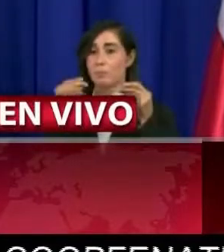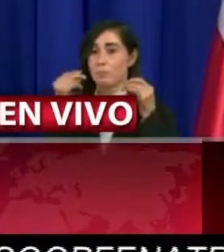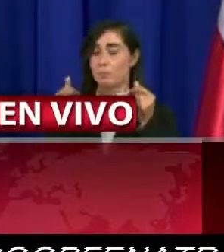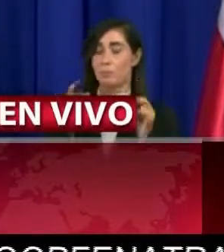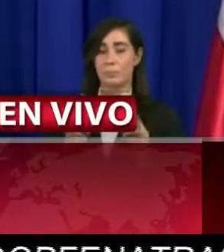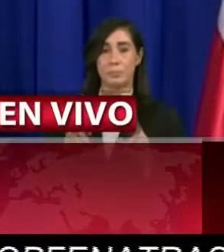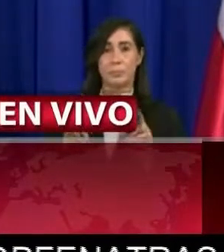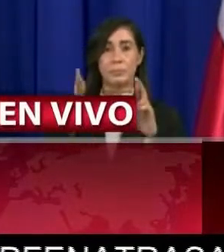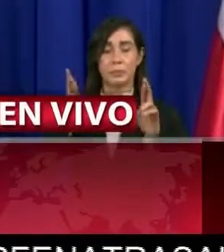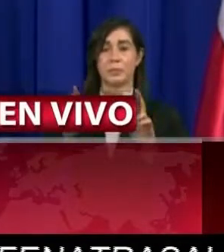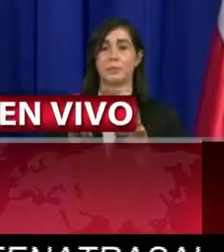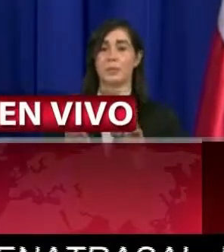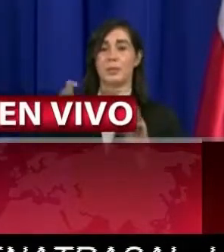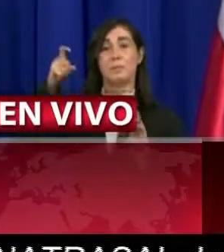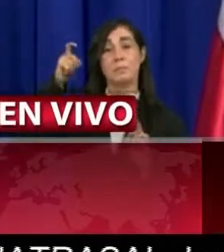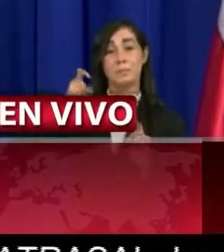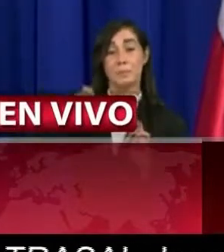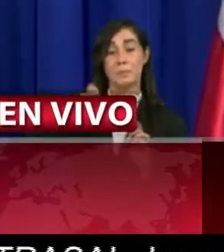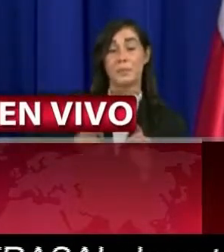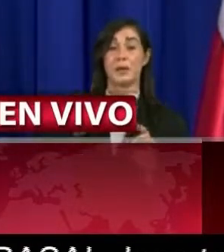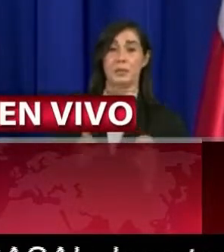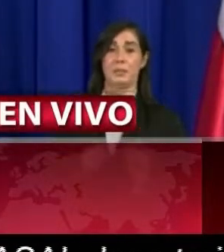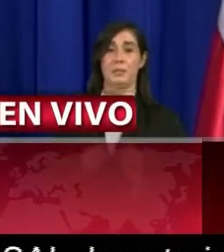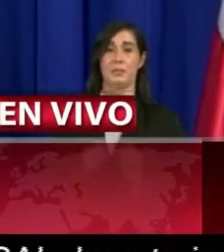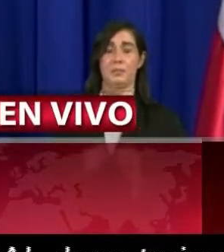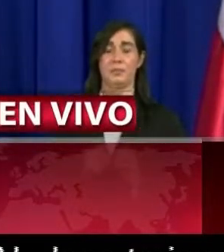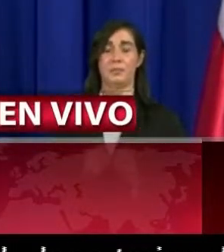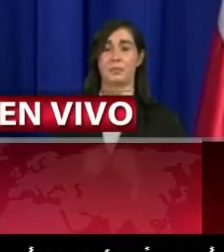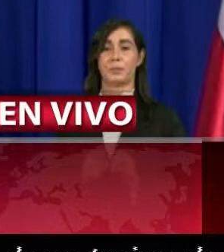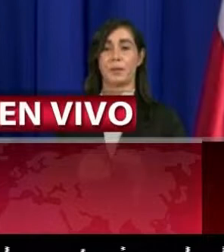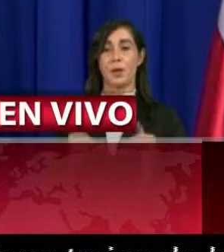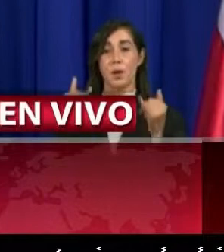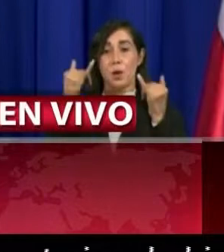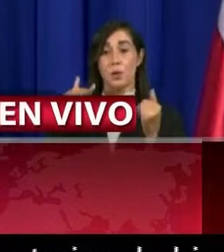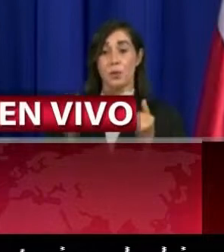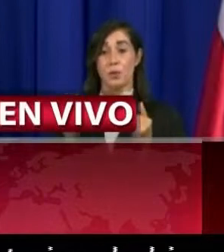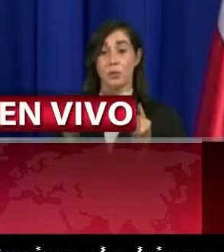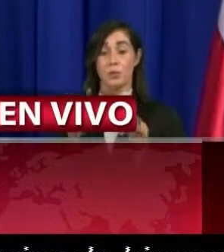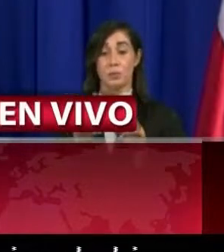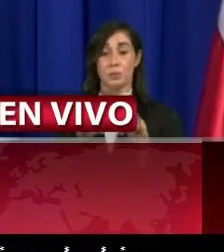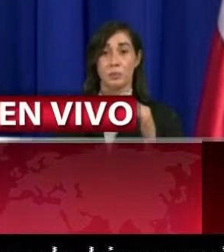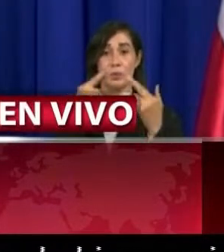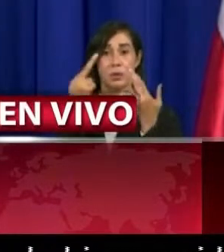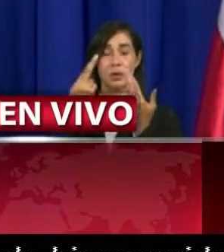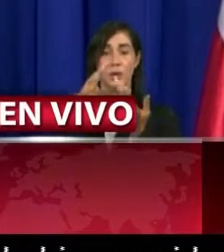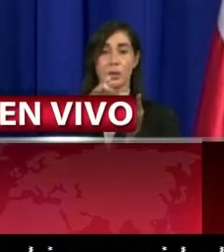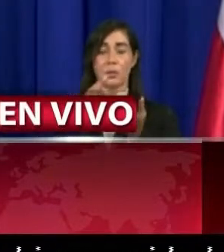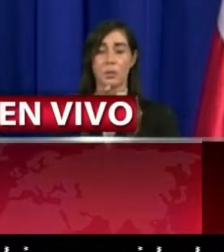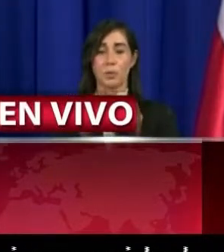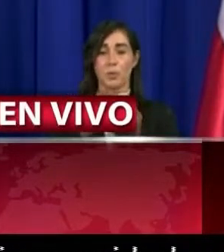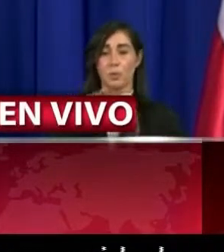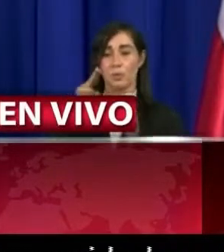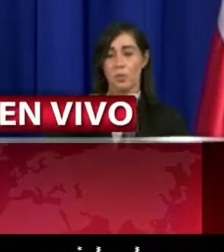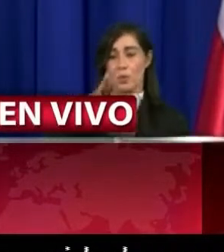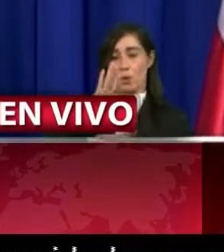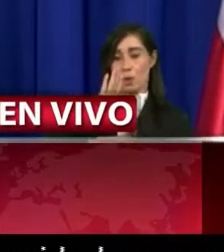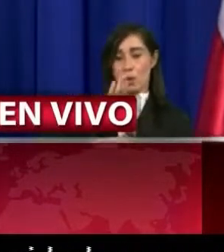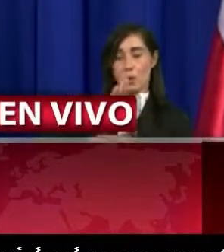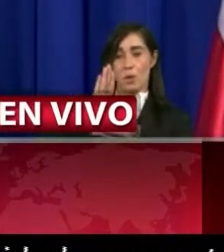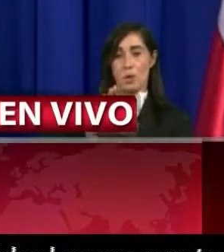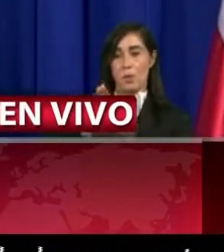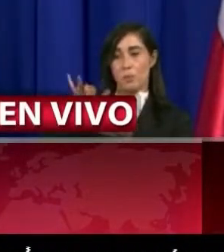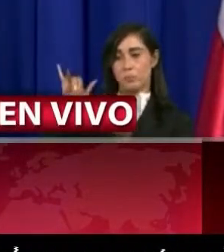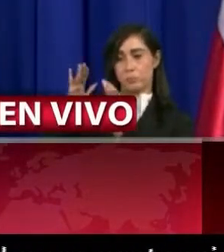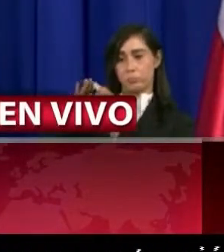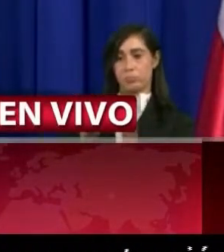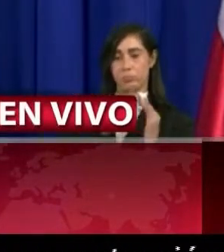nunca. Y es por ello por lo que realizamos una reunión virtual con todos los actores de las agencias del